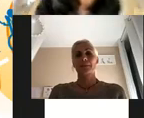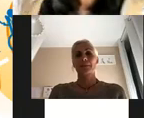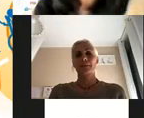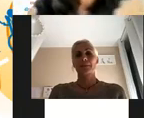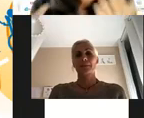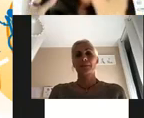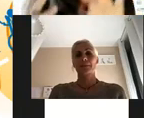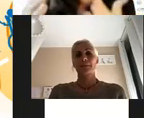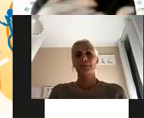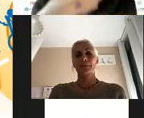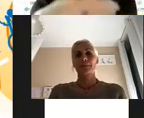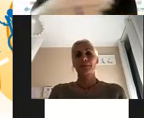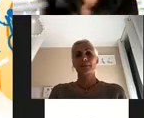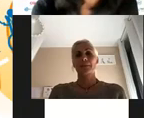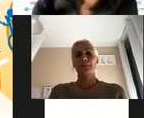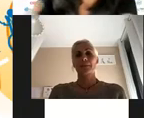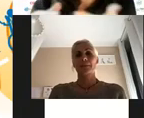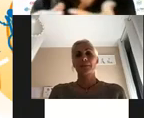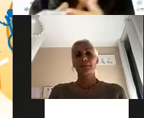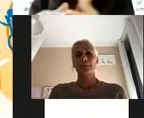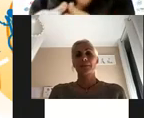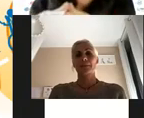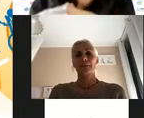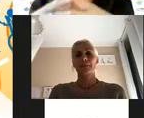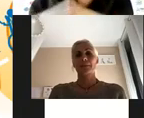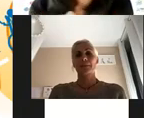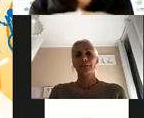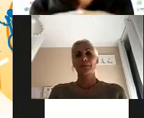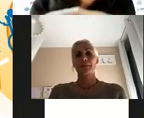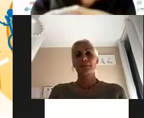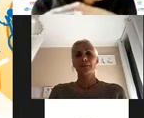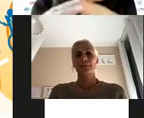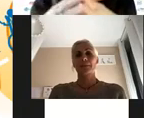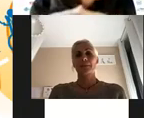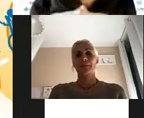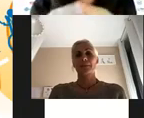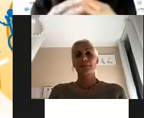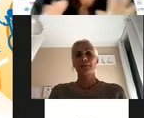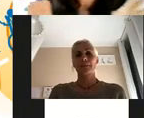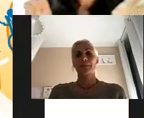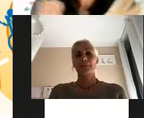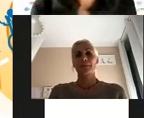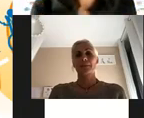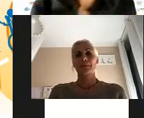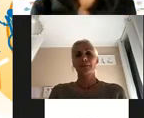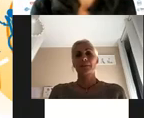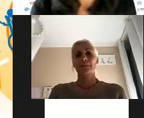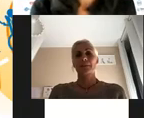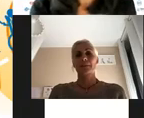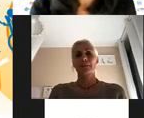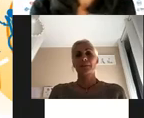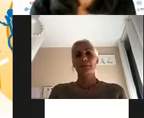diferenciación por sexo en cuanto a los ritmos de la actividad diaria de hombres y mujeres? Ritmos que tienen que ver en el mismo momento del